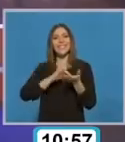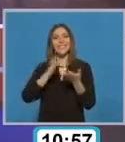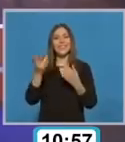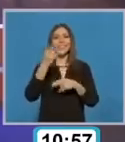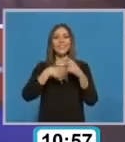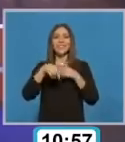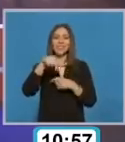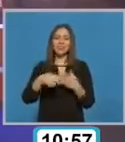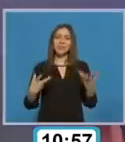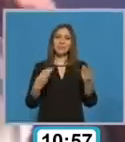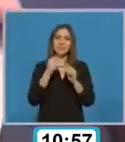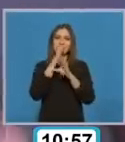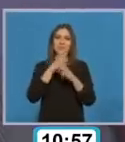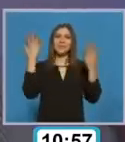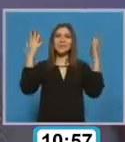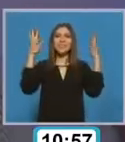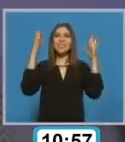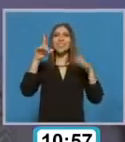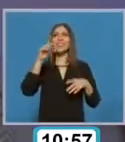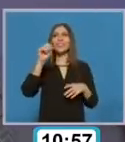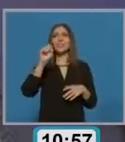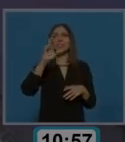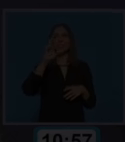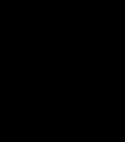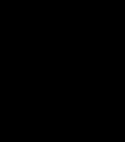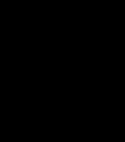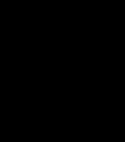muchas gracias por haber estado con nosotros. Muchas gracias por El habernos aplauso invitado. para los Gracias. Corde, quisieron revivir.